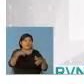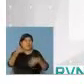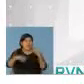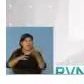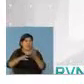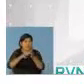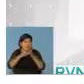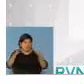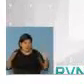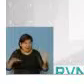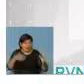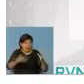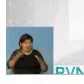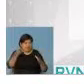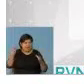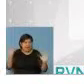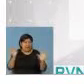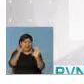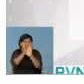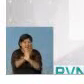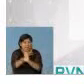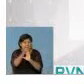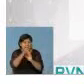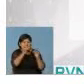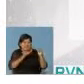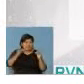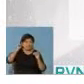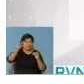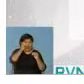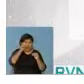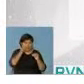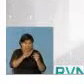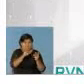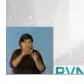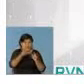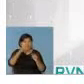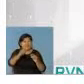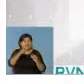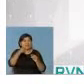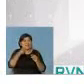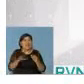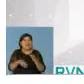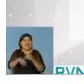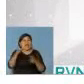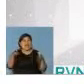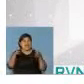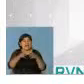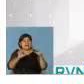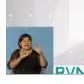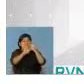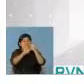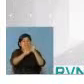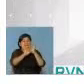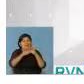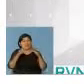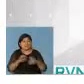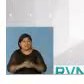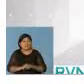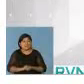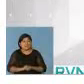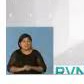Seguridad Vial cambiará de rango a Dirección General de Seguridad Vial y dependerá de la Agencia Provincial de Delitos Complejos.